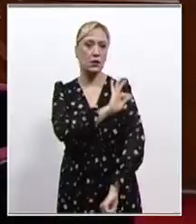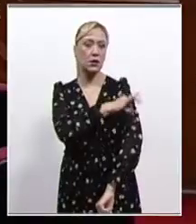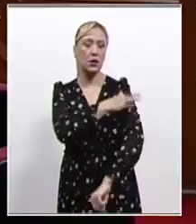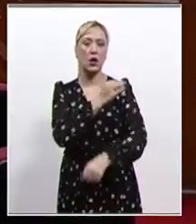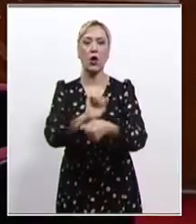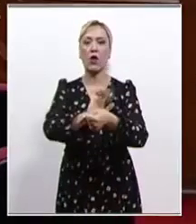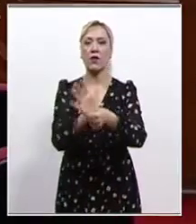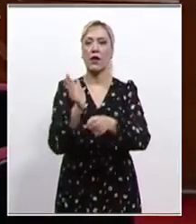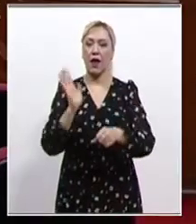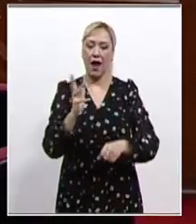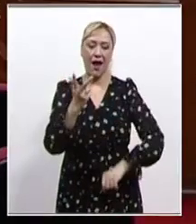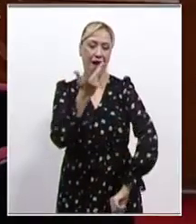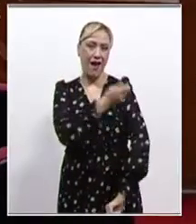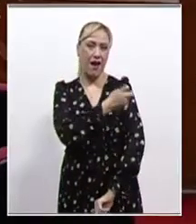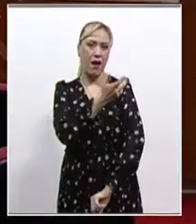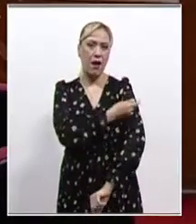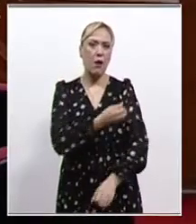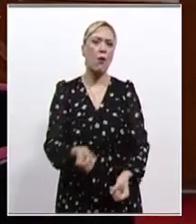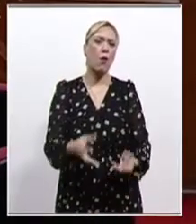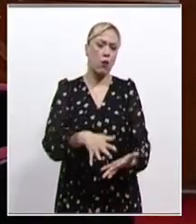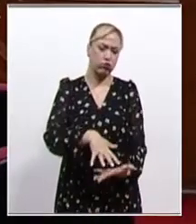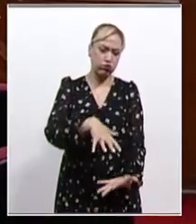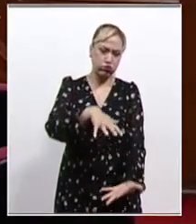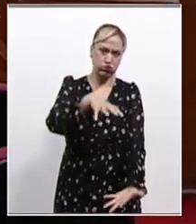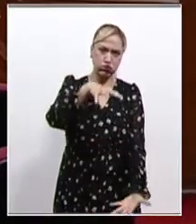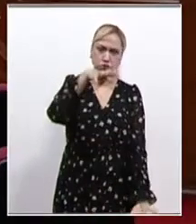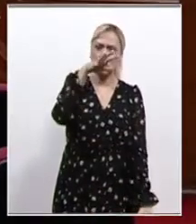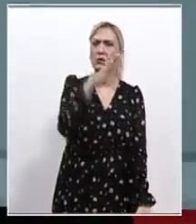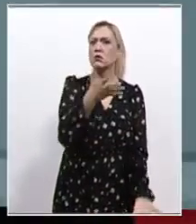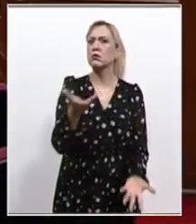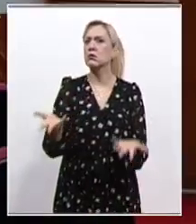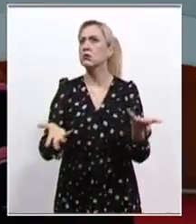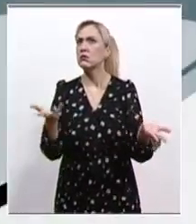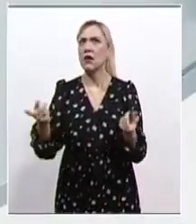población. Escuchemos al ministro ponente, Jorge Mario Pardo Rebolledo.